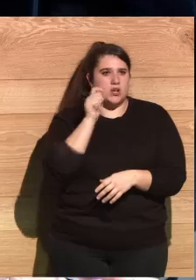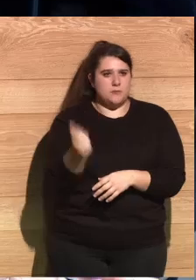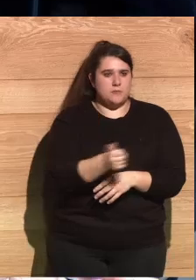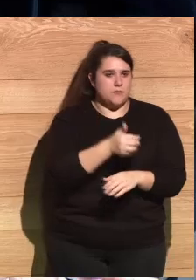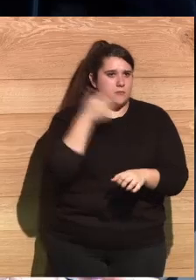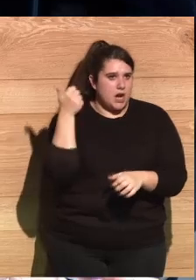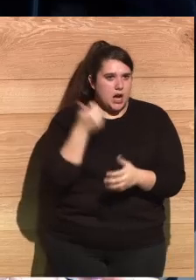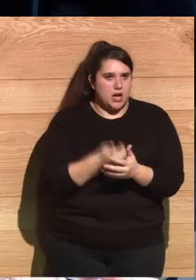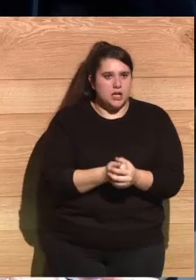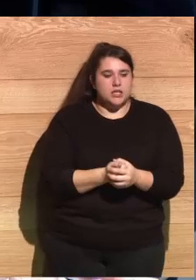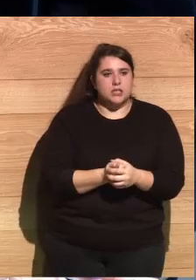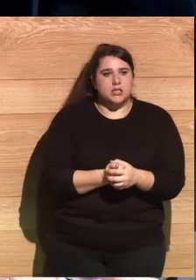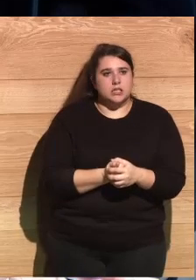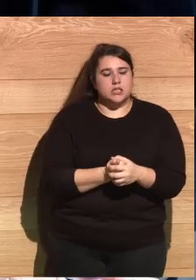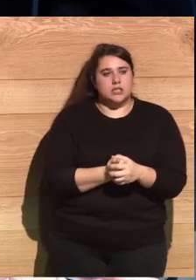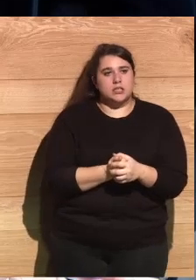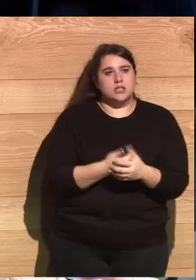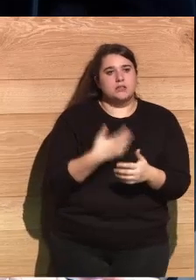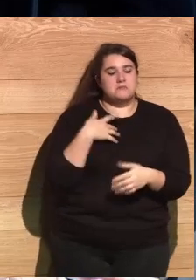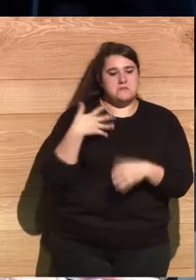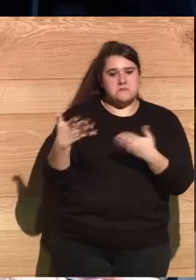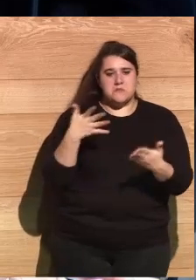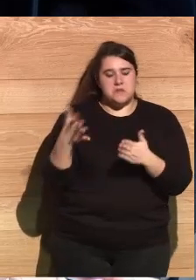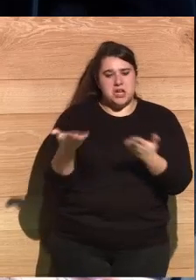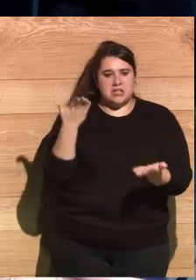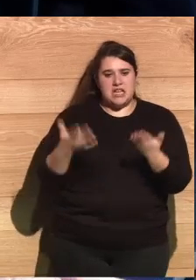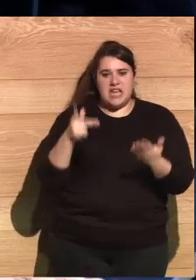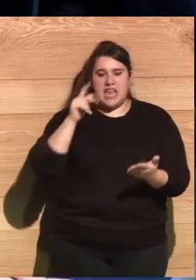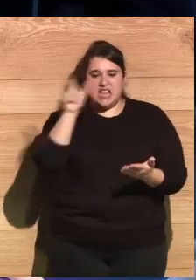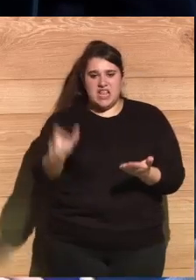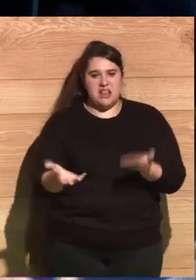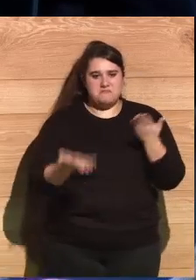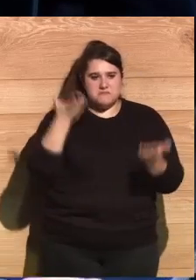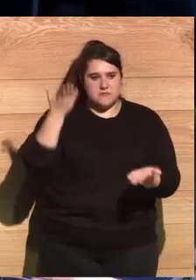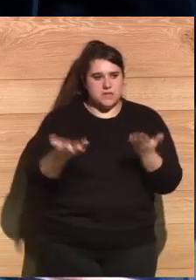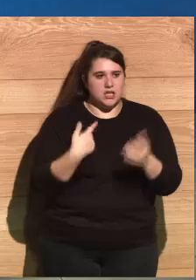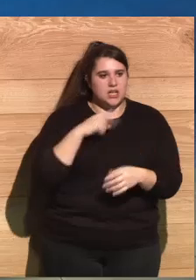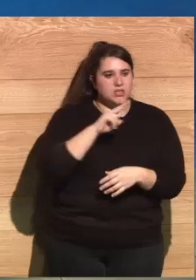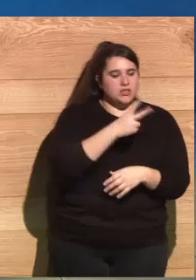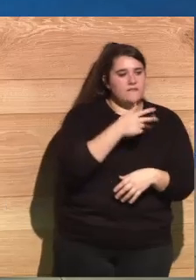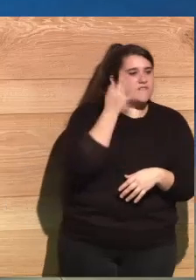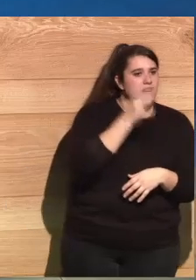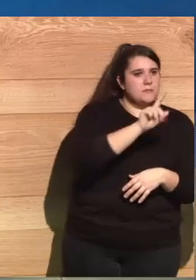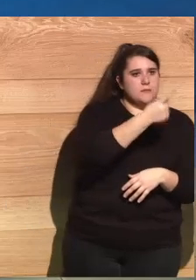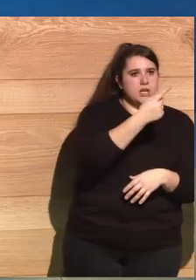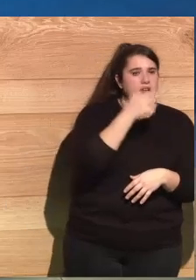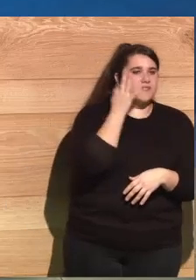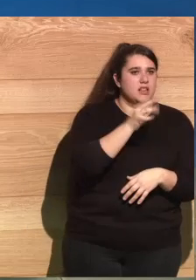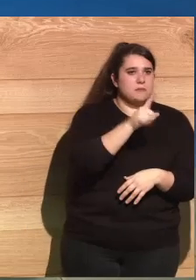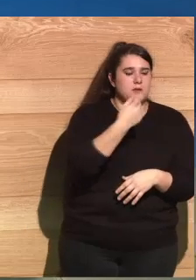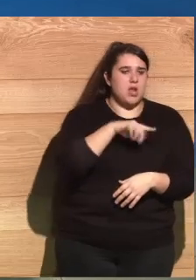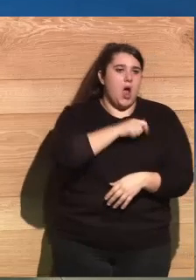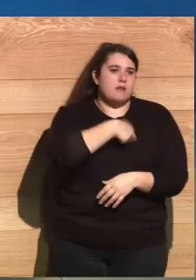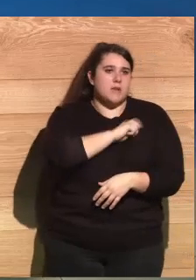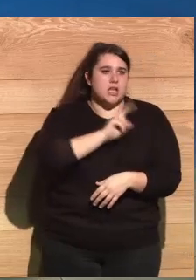Unidos. Debe estar en lucha a lo mejor con Italia, pero yo creo que es España. La variedad de lo que ofrecemos. El segundo después de Francia, ¿no? Me parece. Bueno, pues,